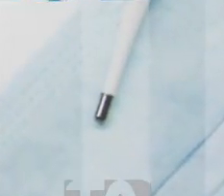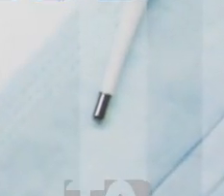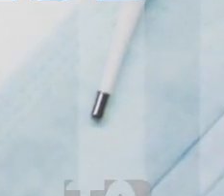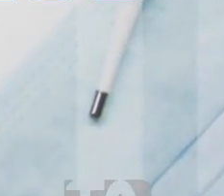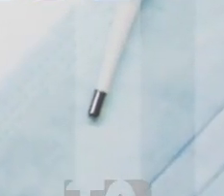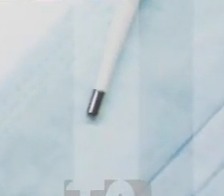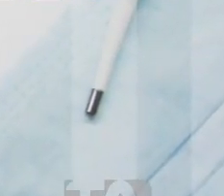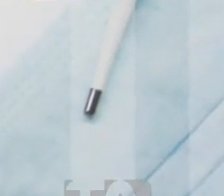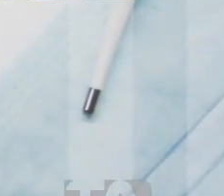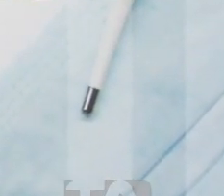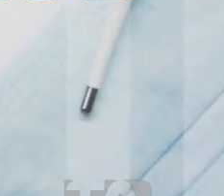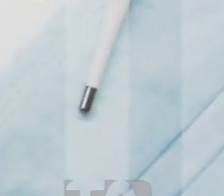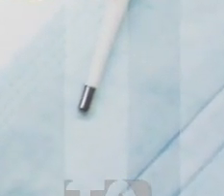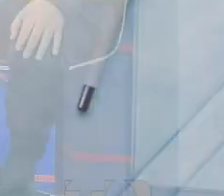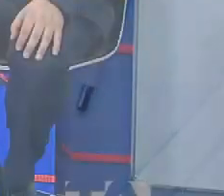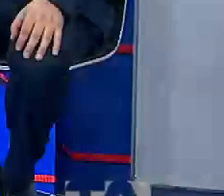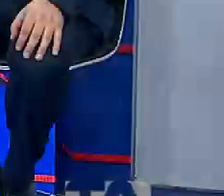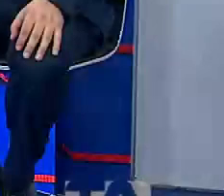Salud.